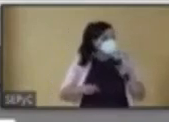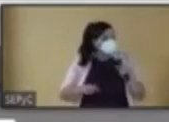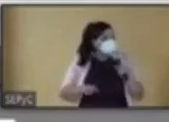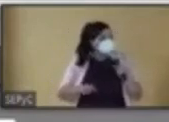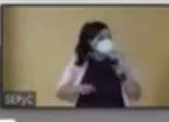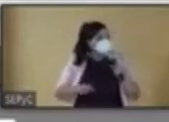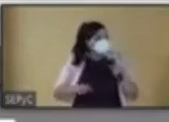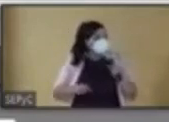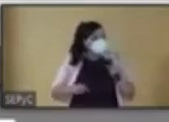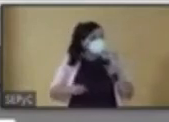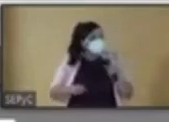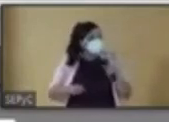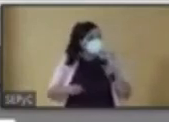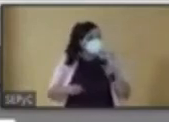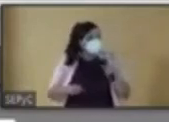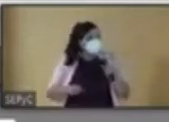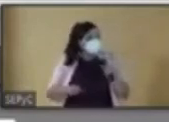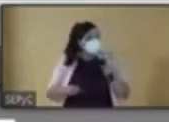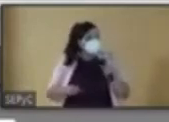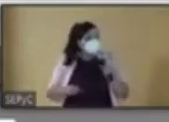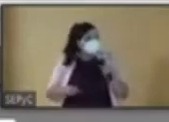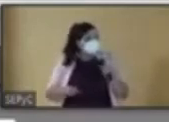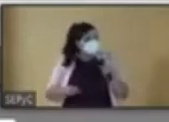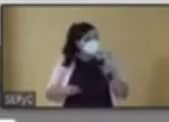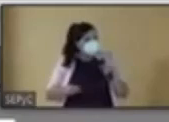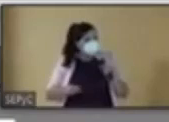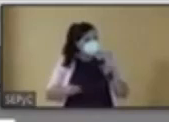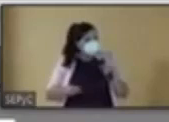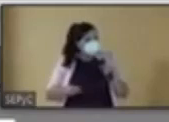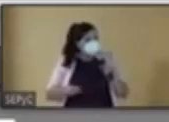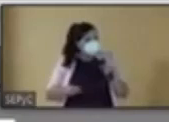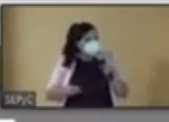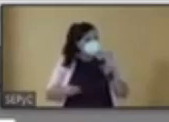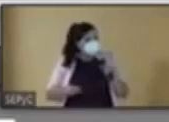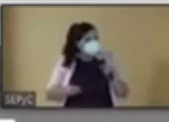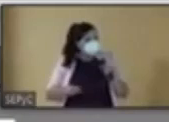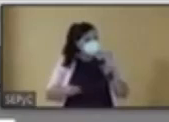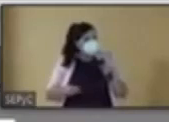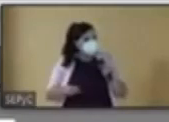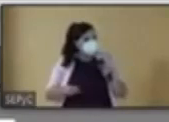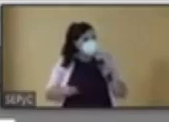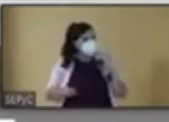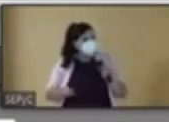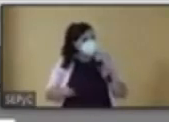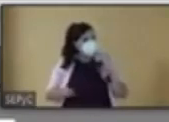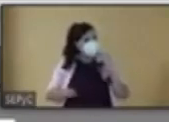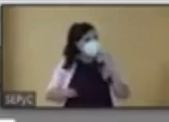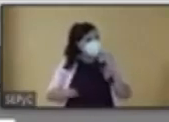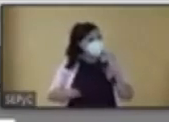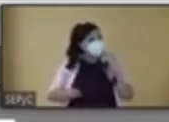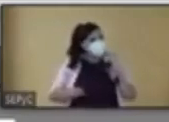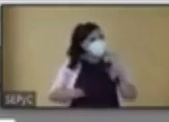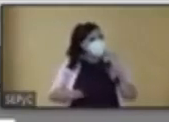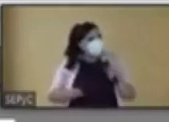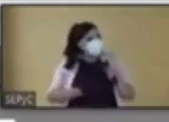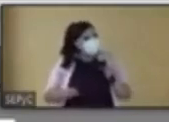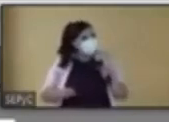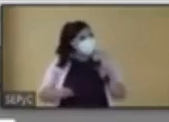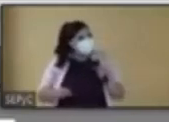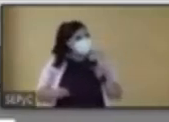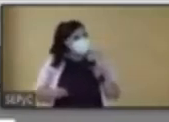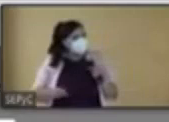este fue mediante un concurso, una donación, un sorteo u otros. En este caso vamos a poner un sorteo. ¿Quién